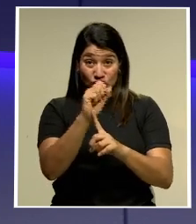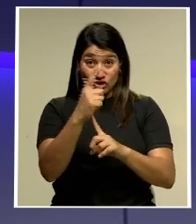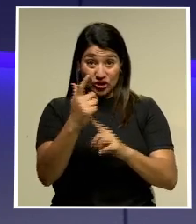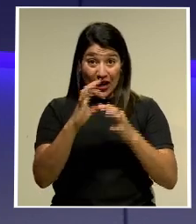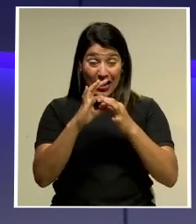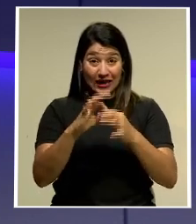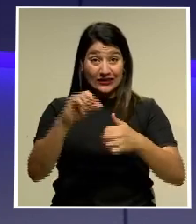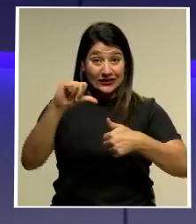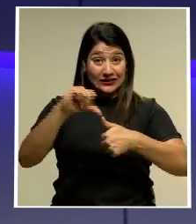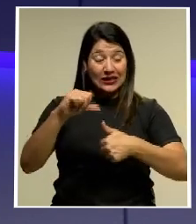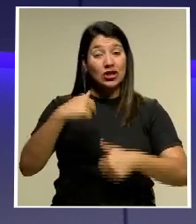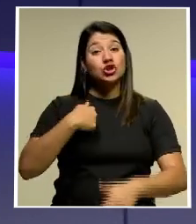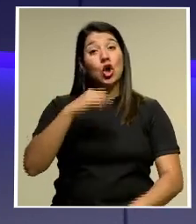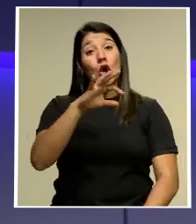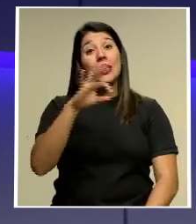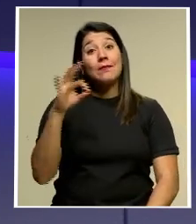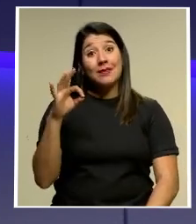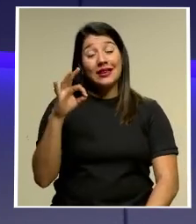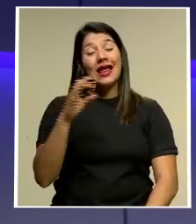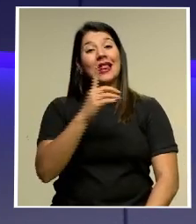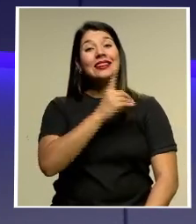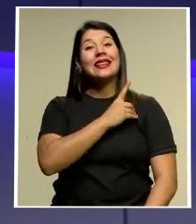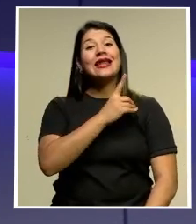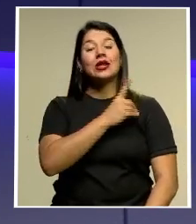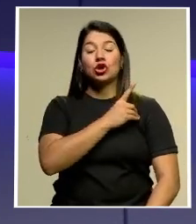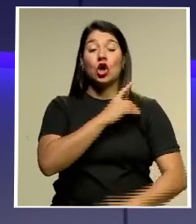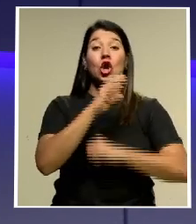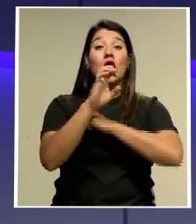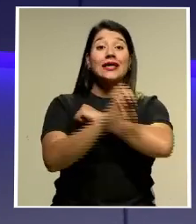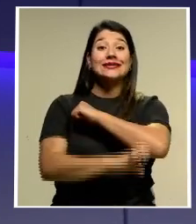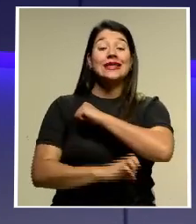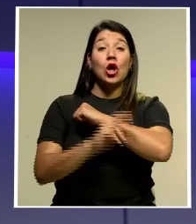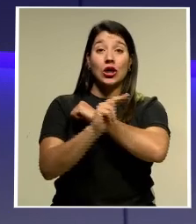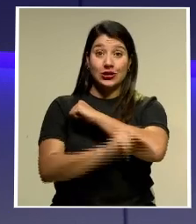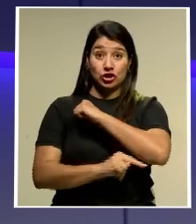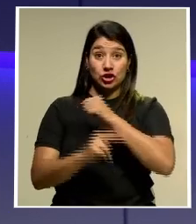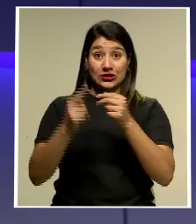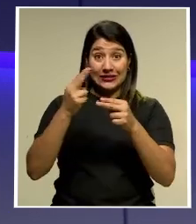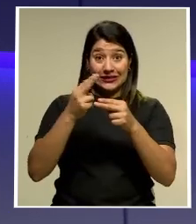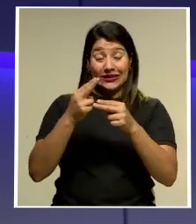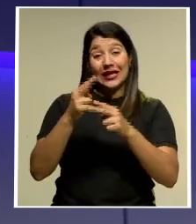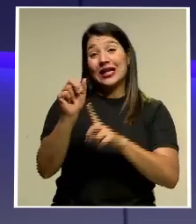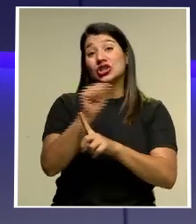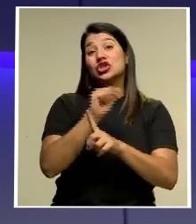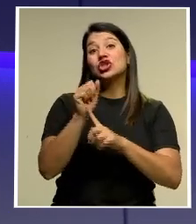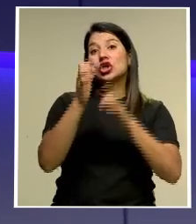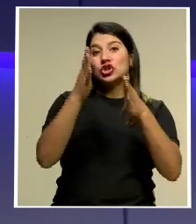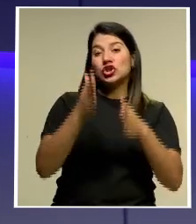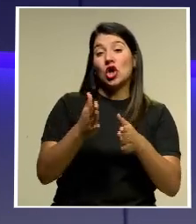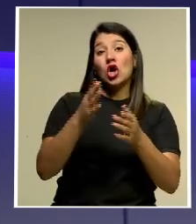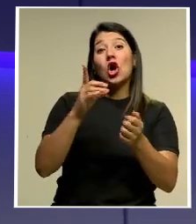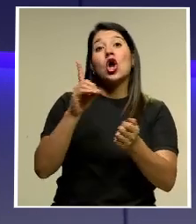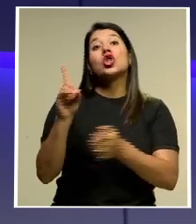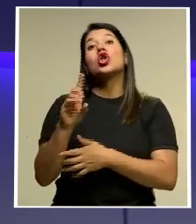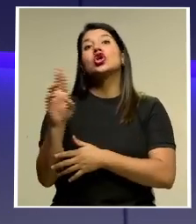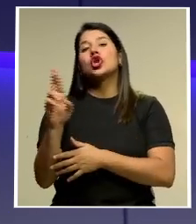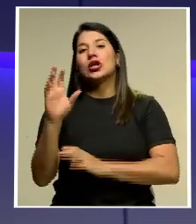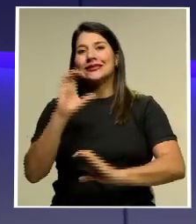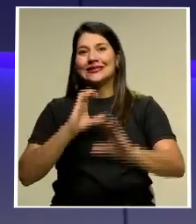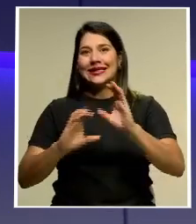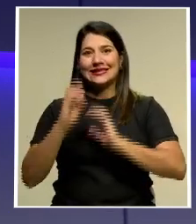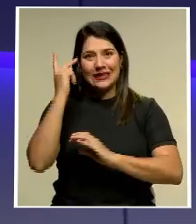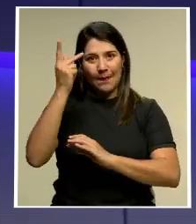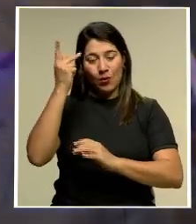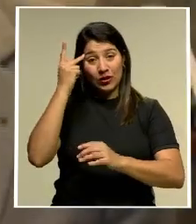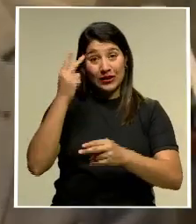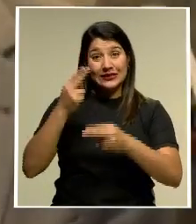región, invité esta noche al director del programa Estado de la Nación, el sociólogo y doctor en ciencias políticas,